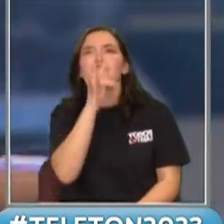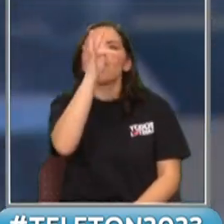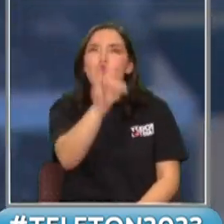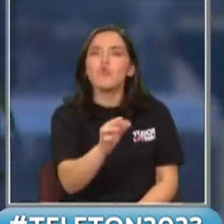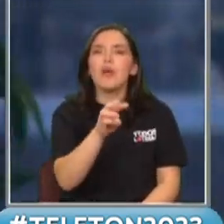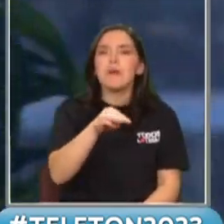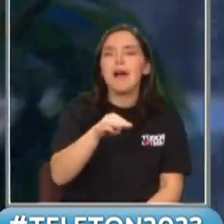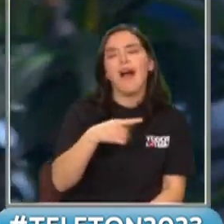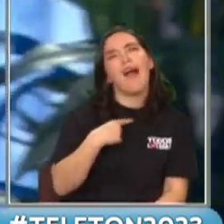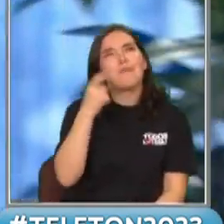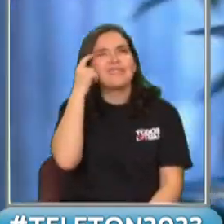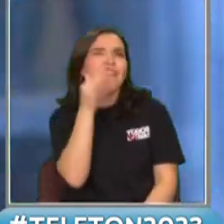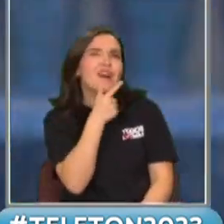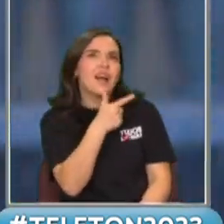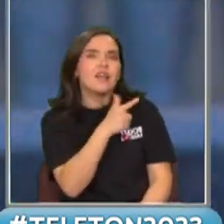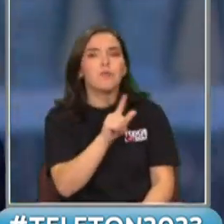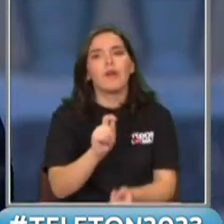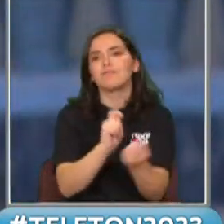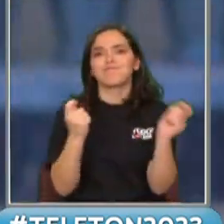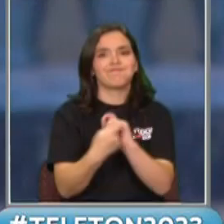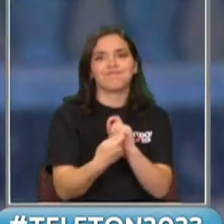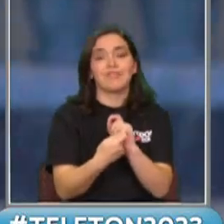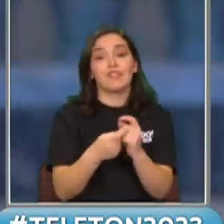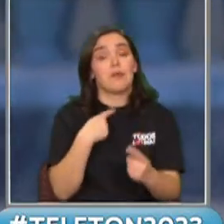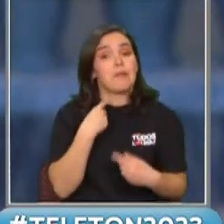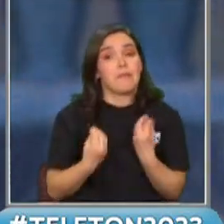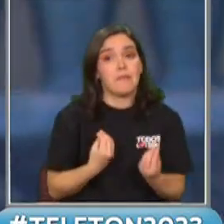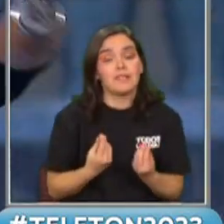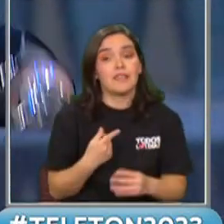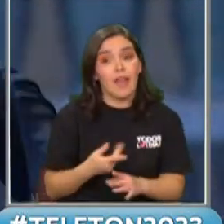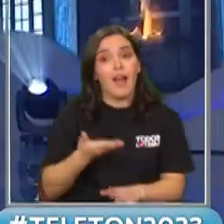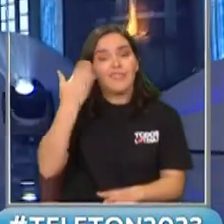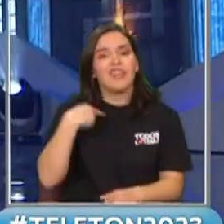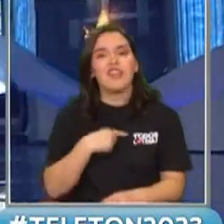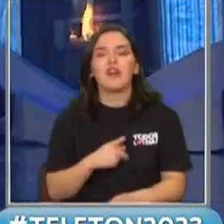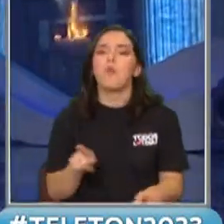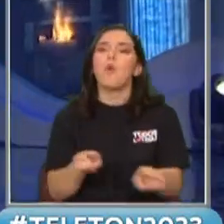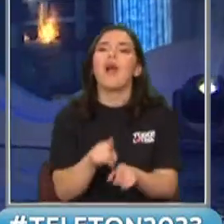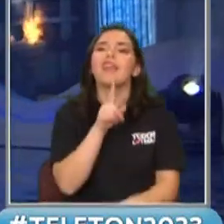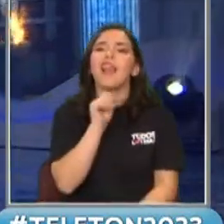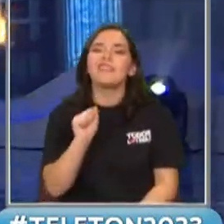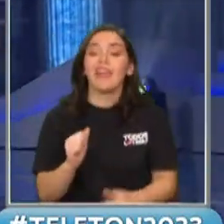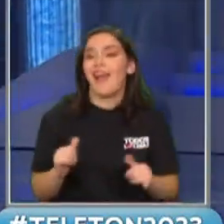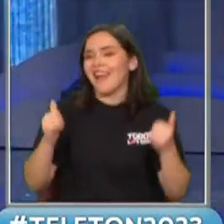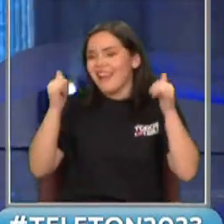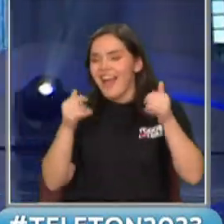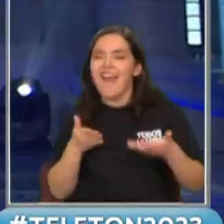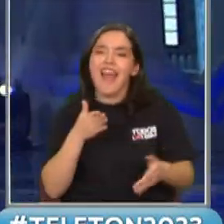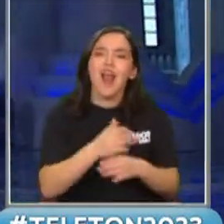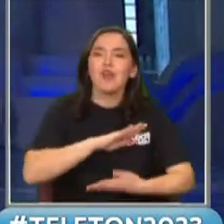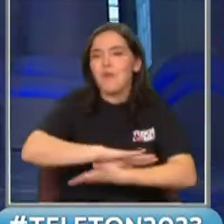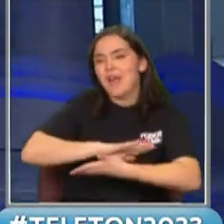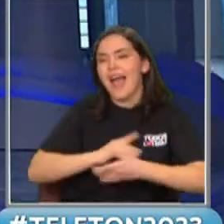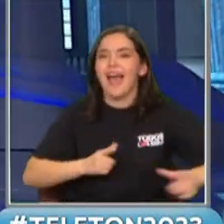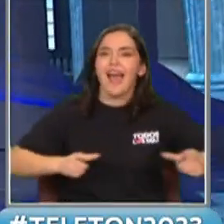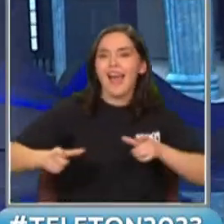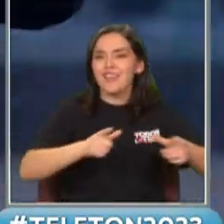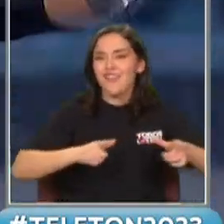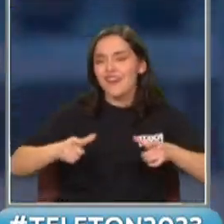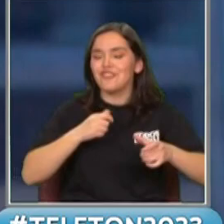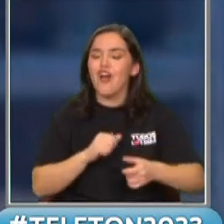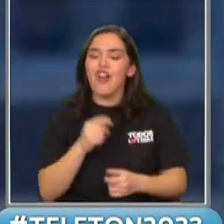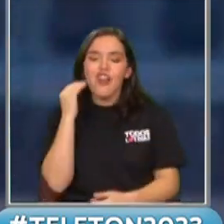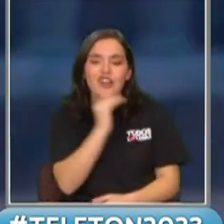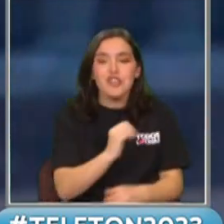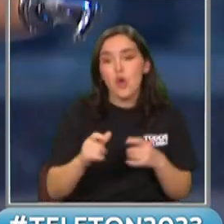siendo de otra forma entonces a mí me pasa que efectivamente Yo antes era como la tía entretenida llegaba los cumpleaños y toda la gente pasando la raja los niños